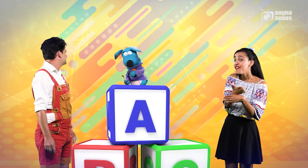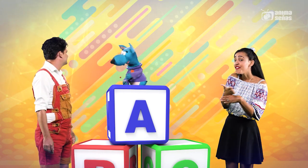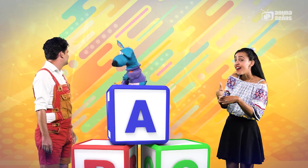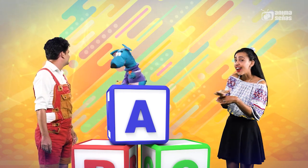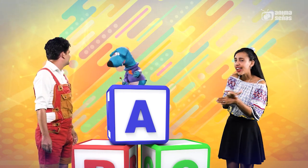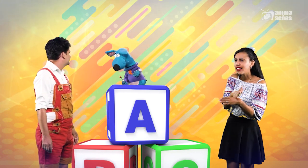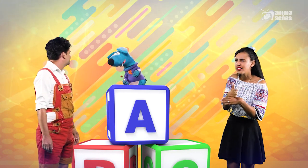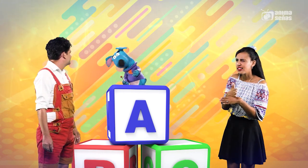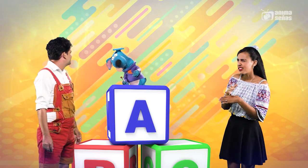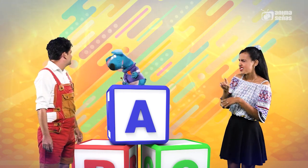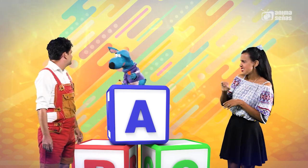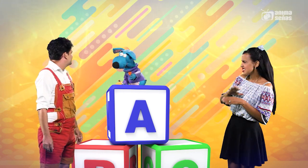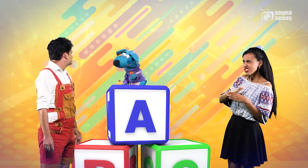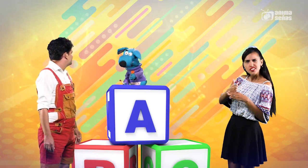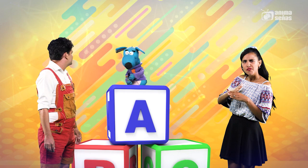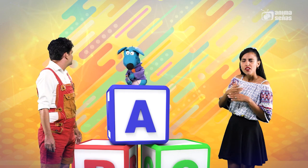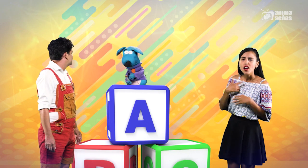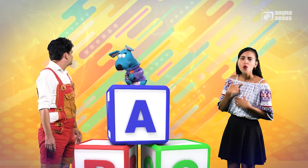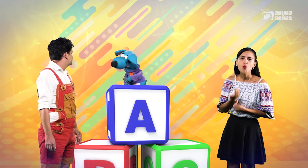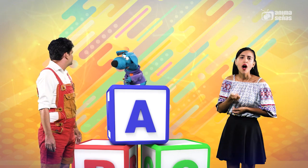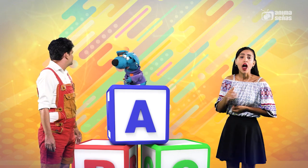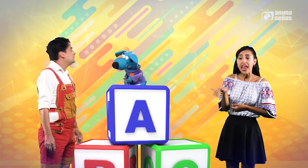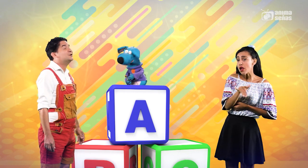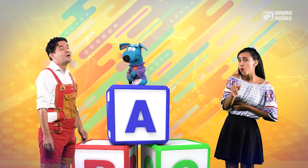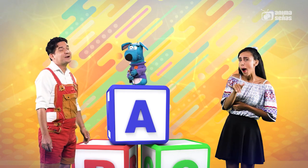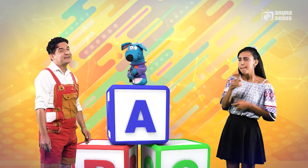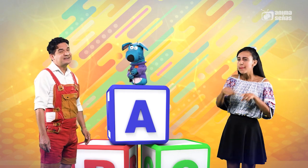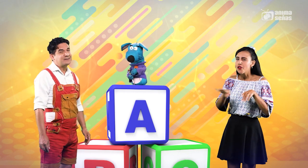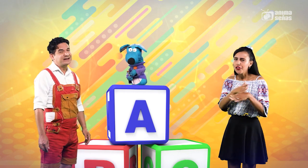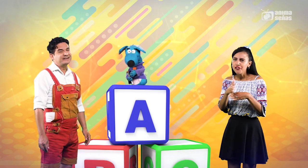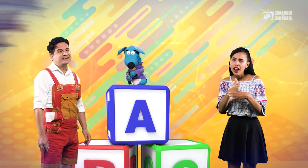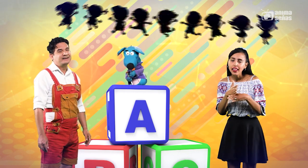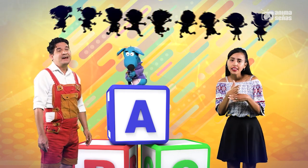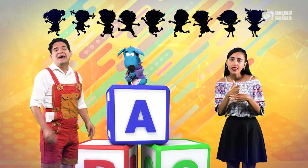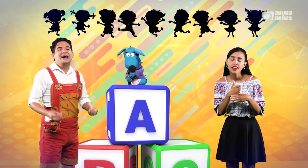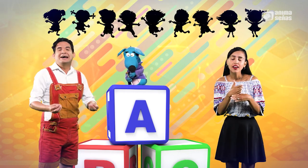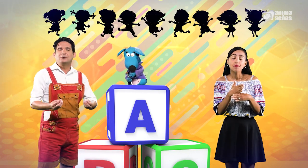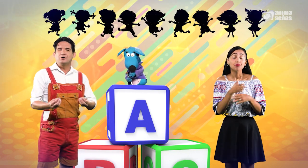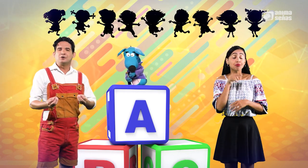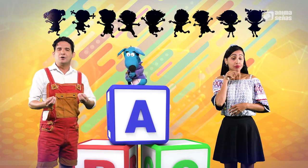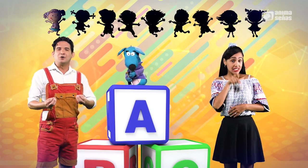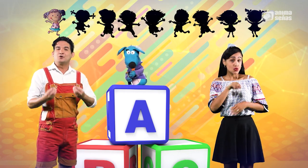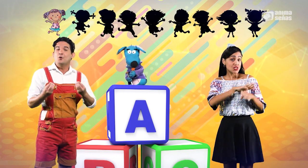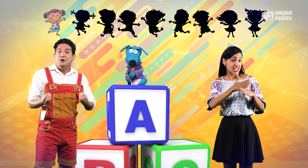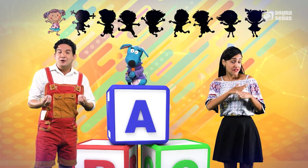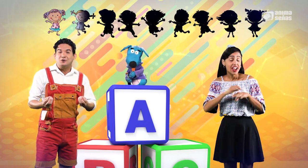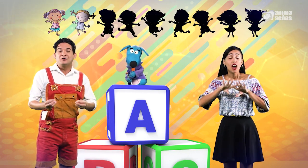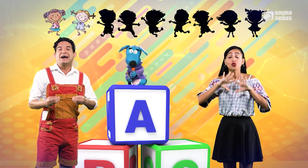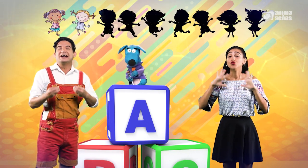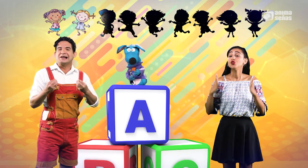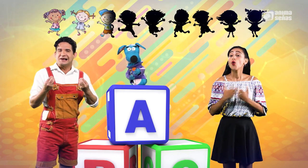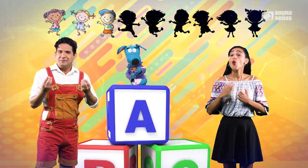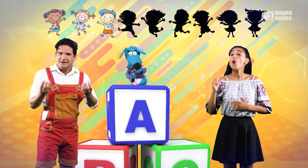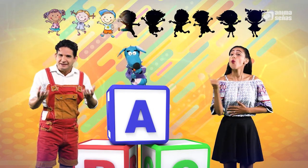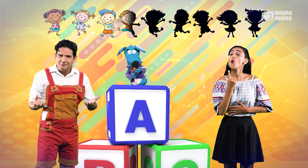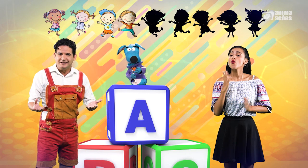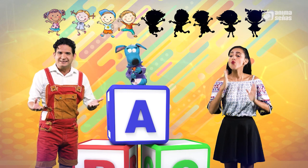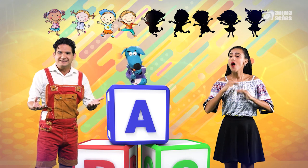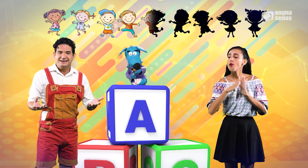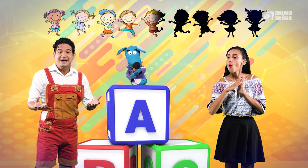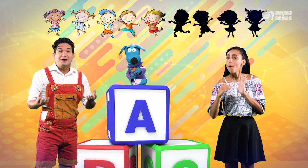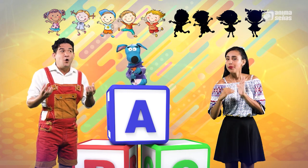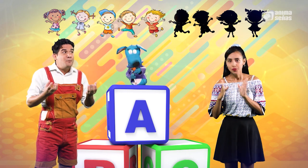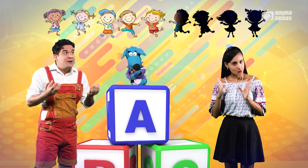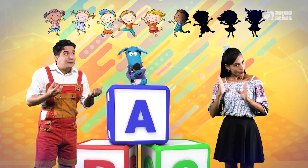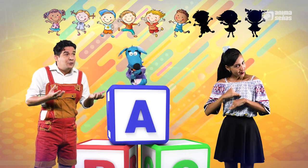es eso de iguales, pero diferentes? ¿Un trabalenguas? No precisamente. Es que todos somos únicos e